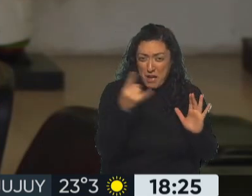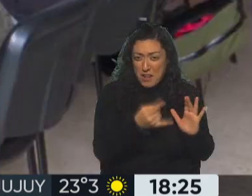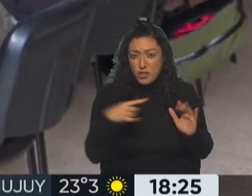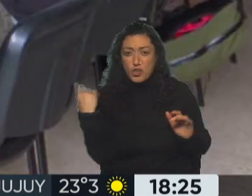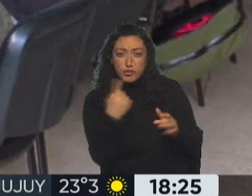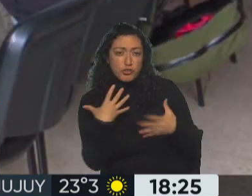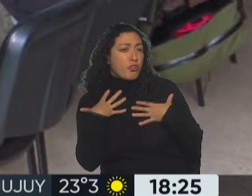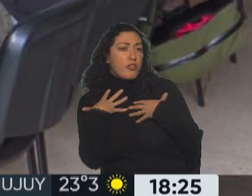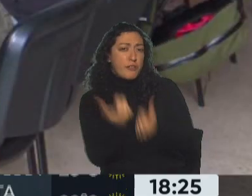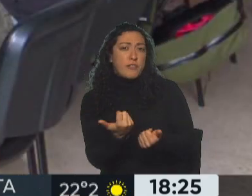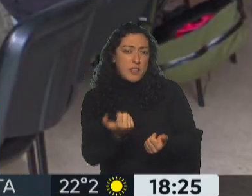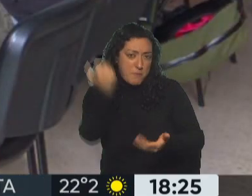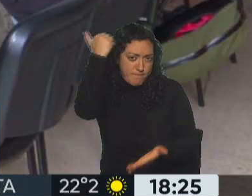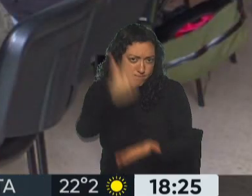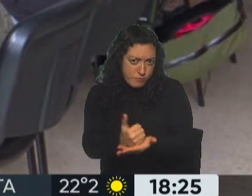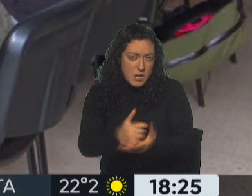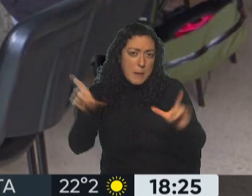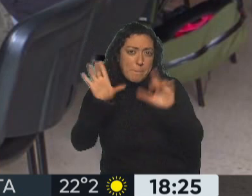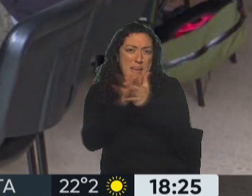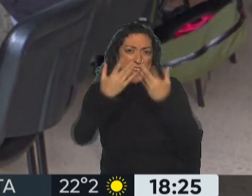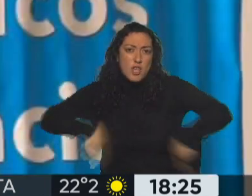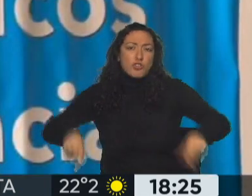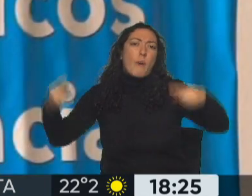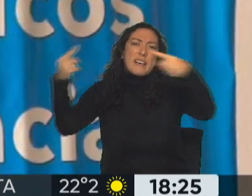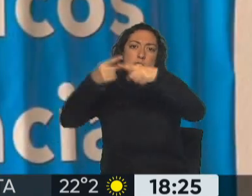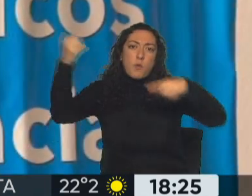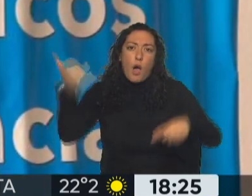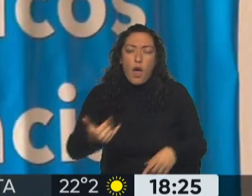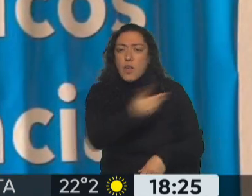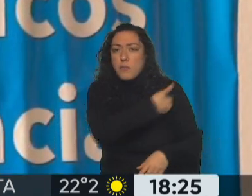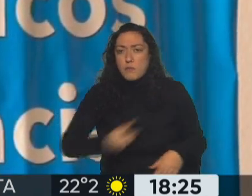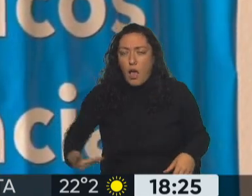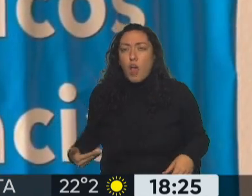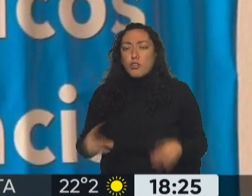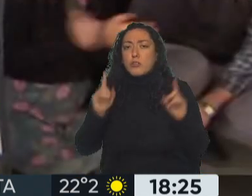para defender que esos medios públicos tienen un sentido y que el Estado tiene un sentido para la democracia sobre todo.